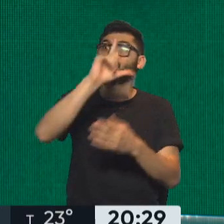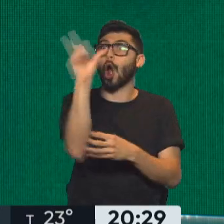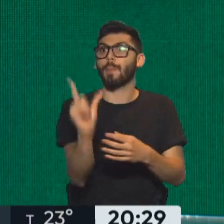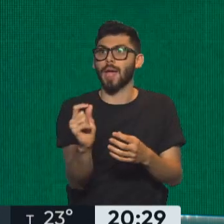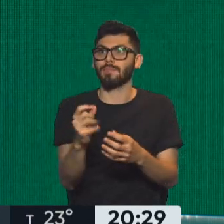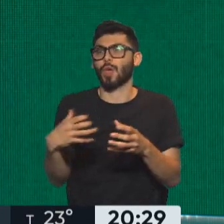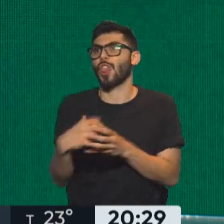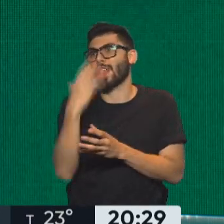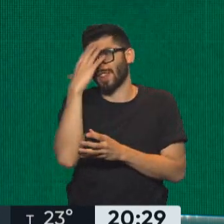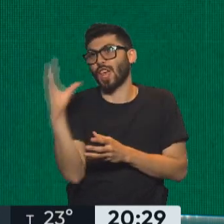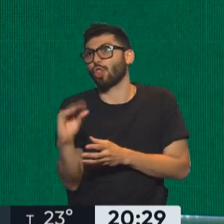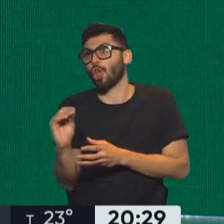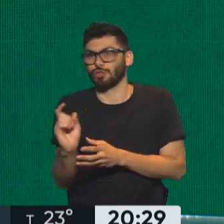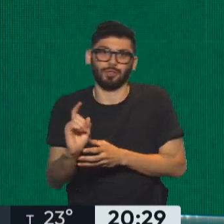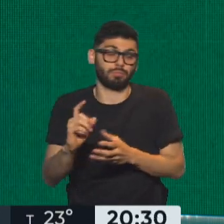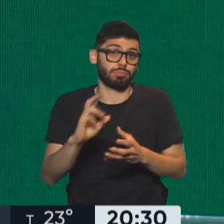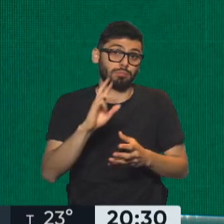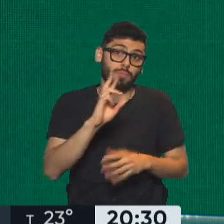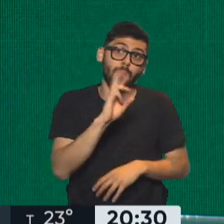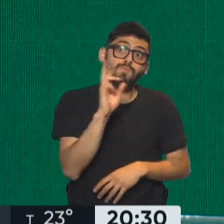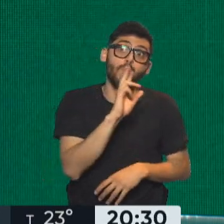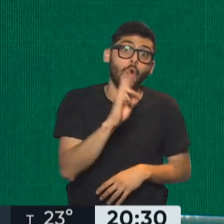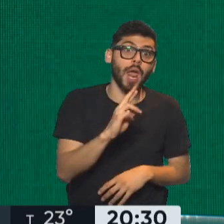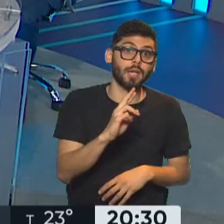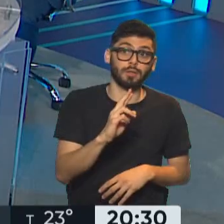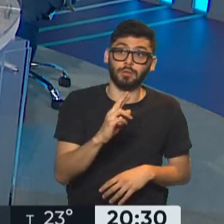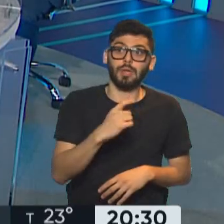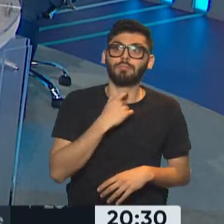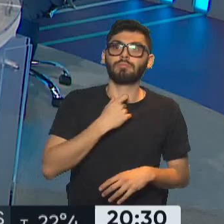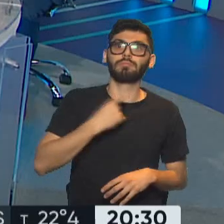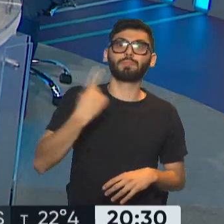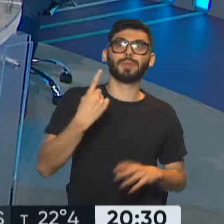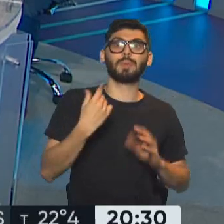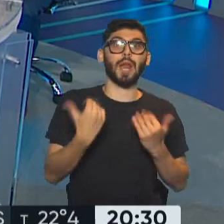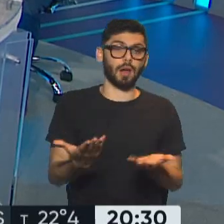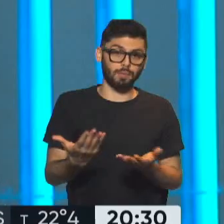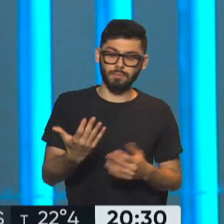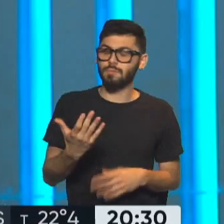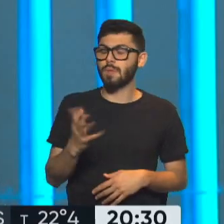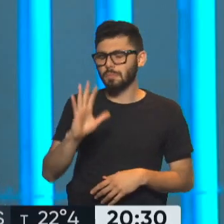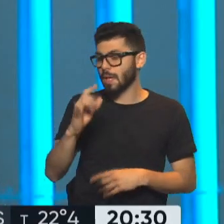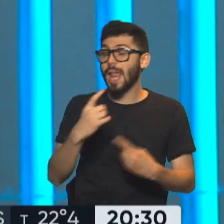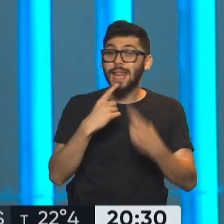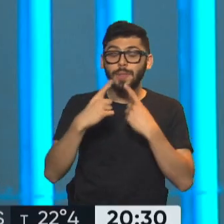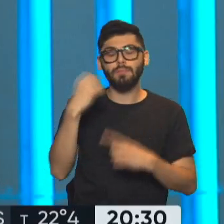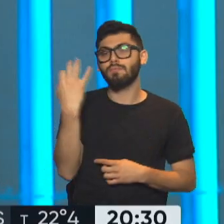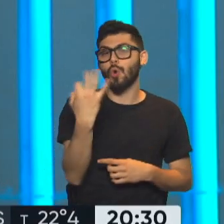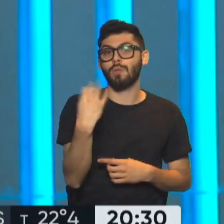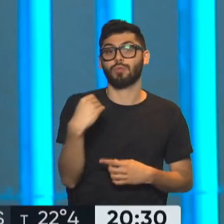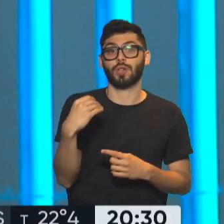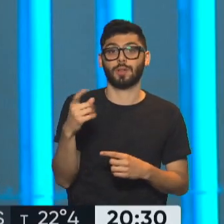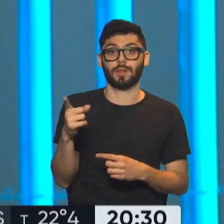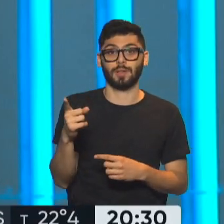es el frente, digo, las mujeres incluso están pidiendo encabezar, son pocas las mujeres que encabezan. Yo agradezco la nota porque esta chica está en el